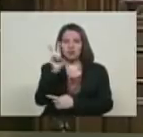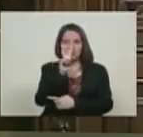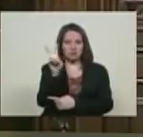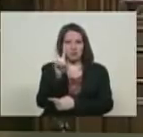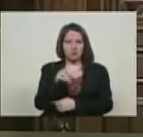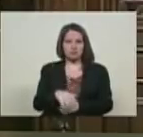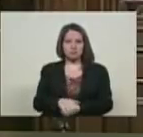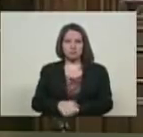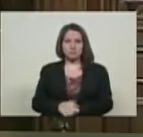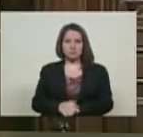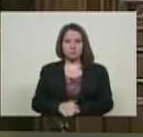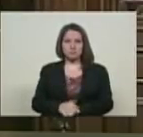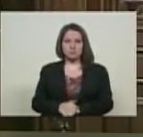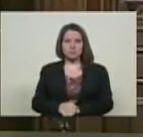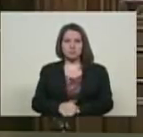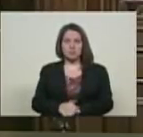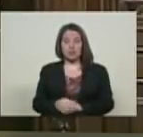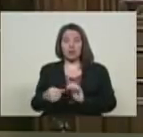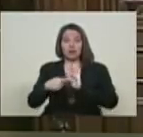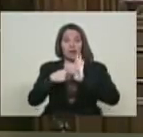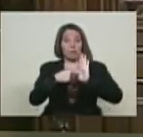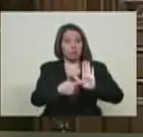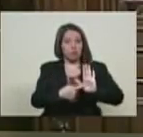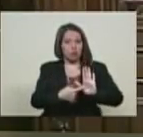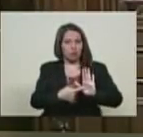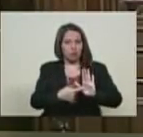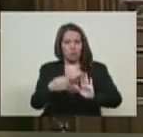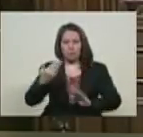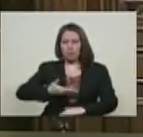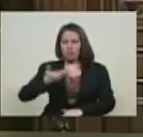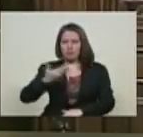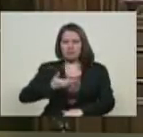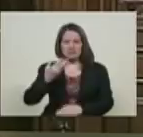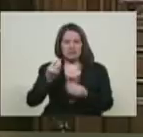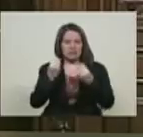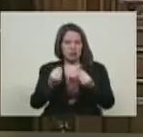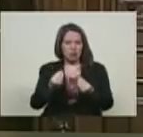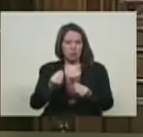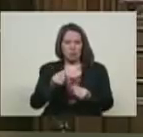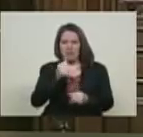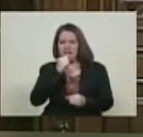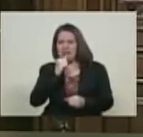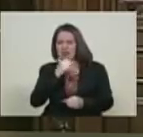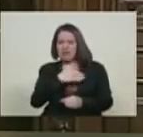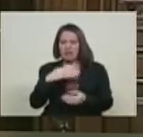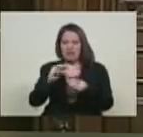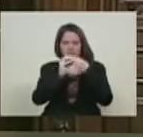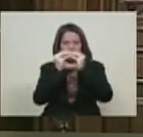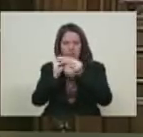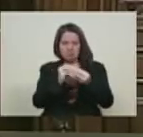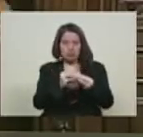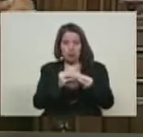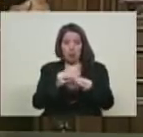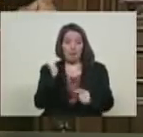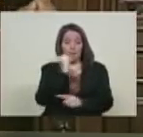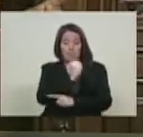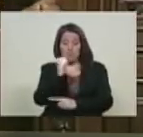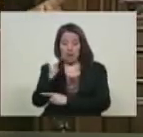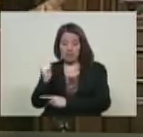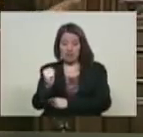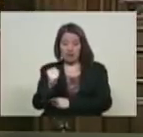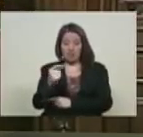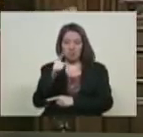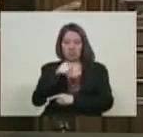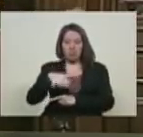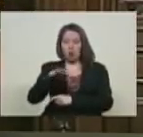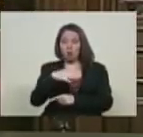único, que mostró la hazaña asesina de quienes lo prepararon desde los Estados Unidos